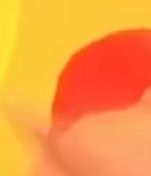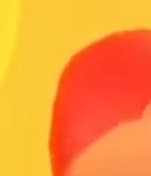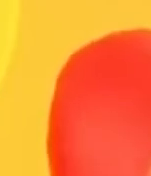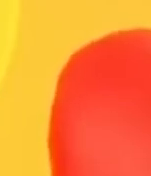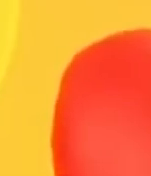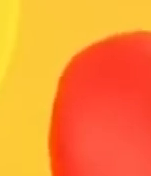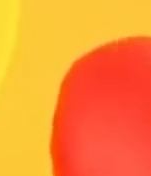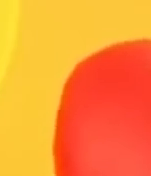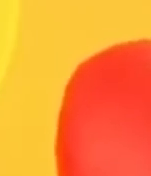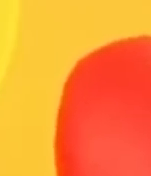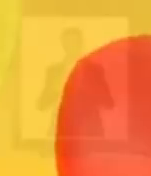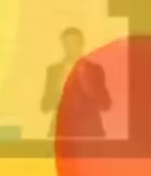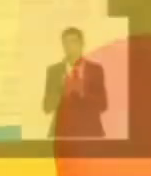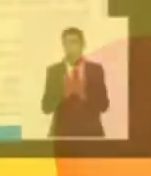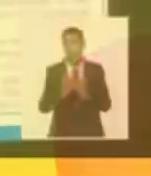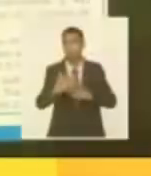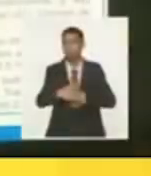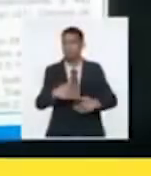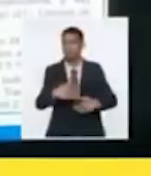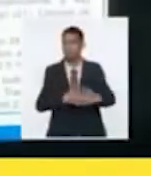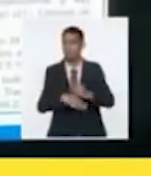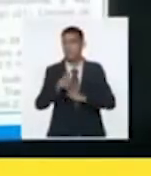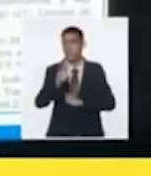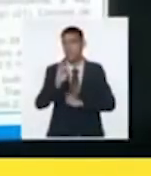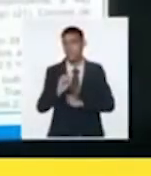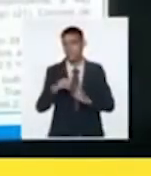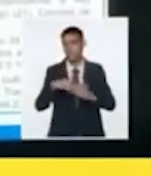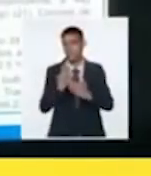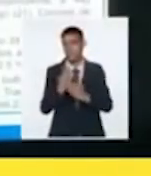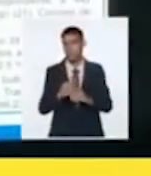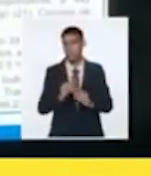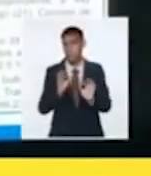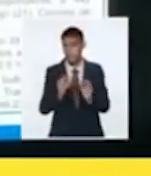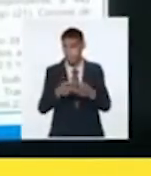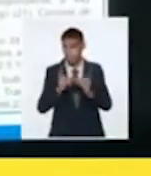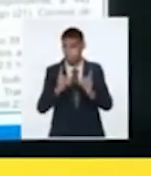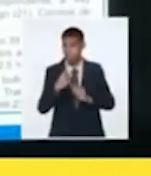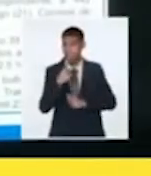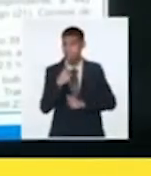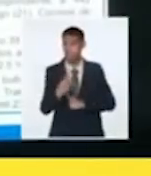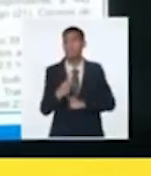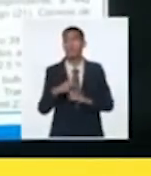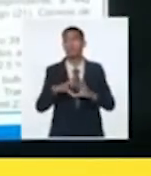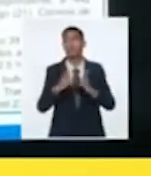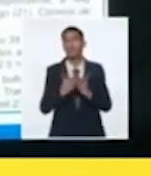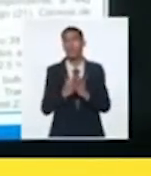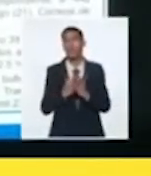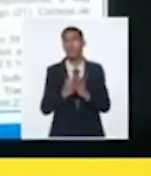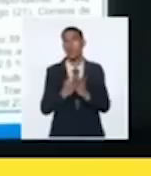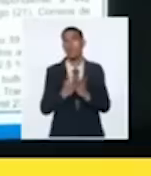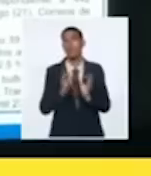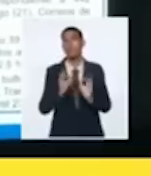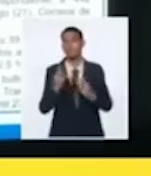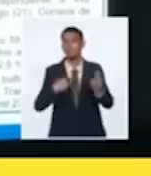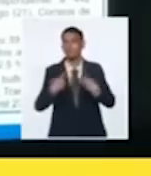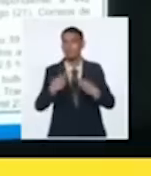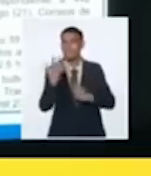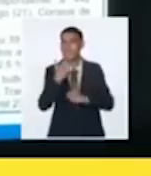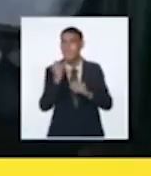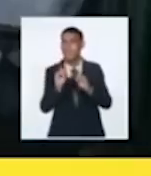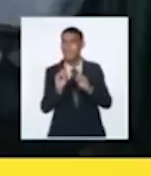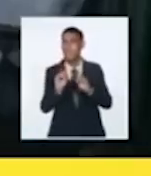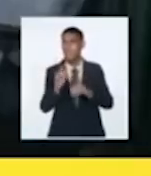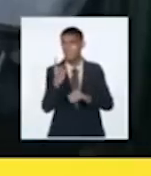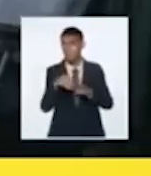Mira, mira, mira, mira los datos, mira. Esta sesión enfatizó en las indicaciones del primer ministro de la